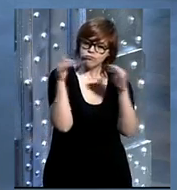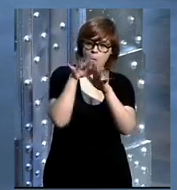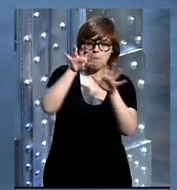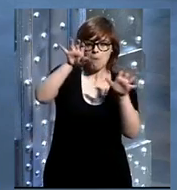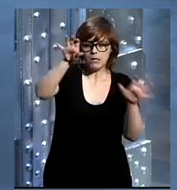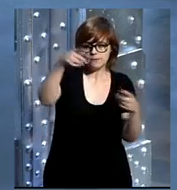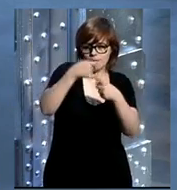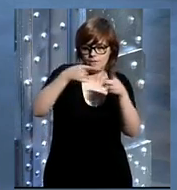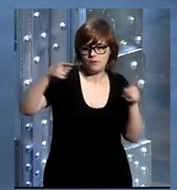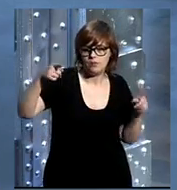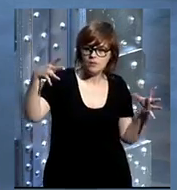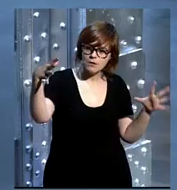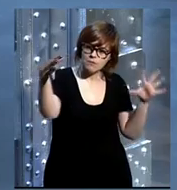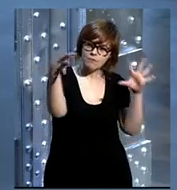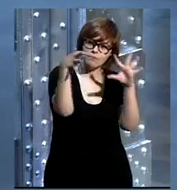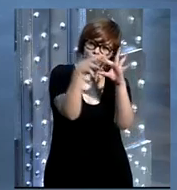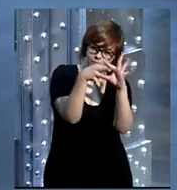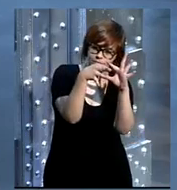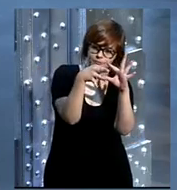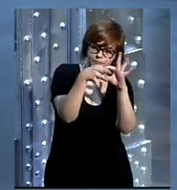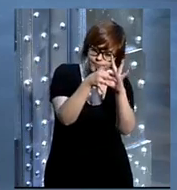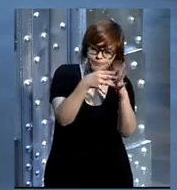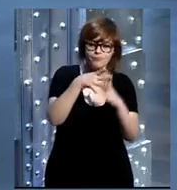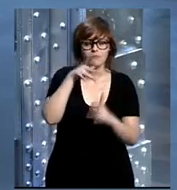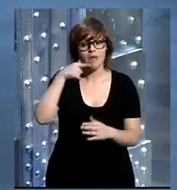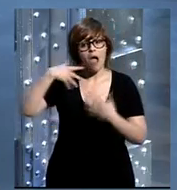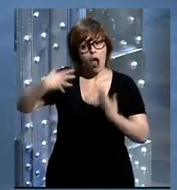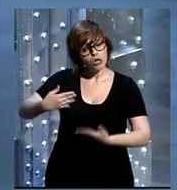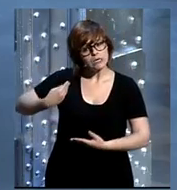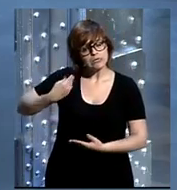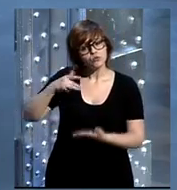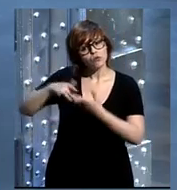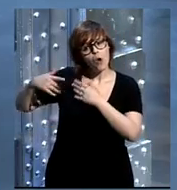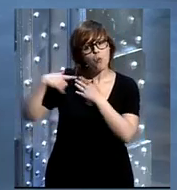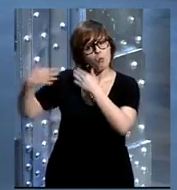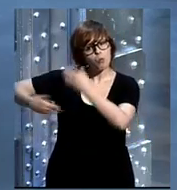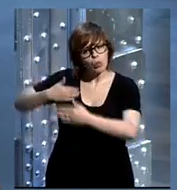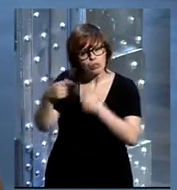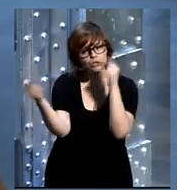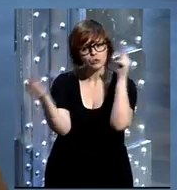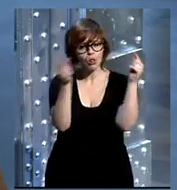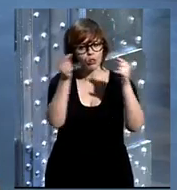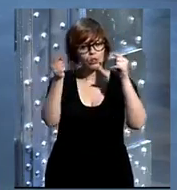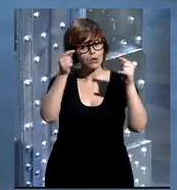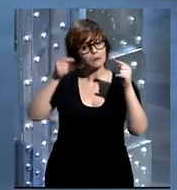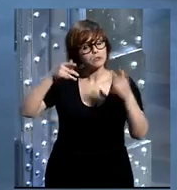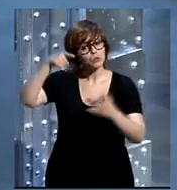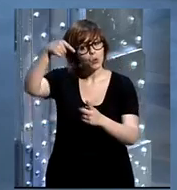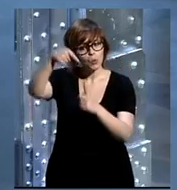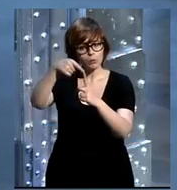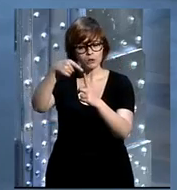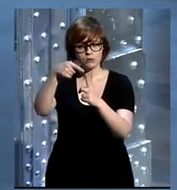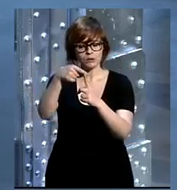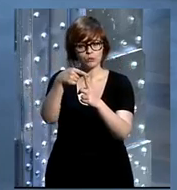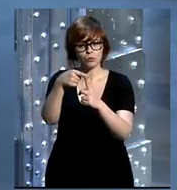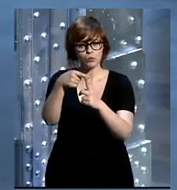Ahora mismo hay abierto un proceso de debate para firmar, sin